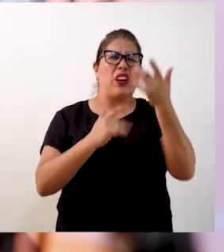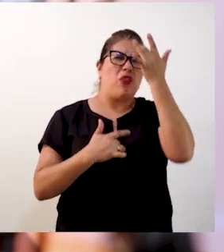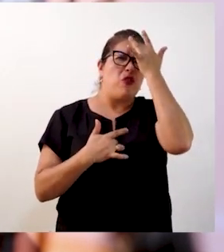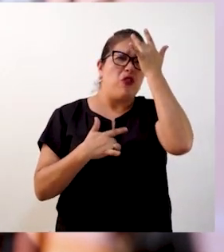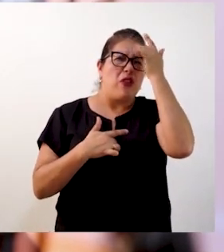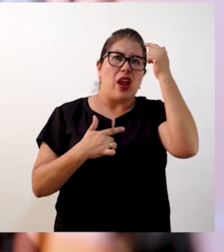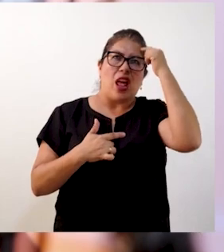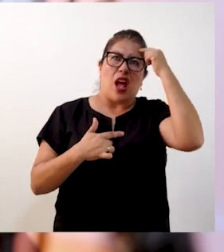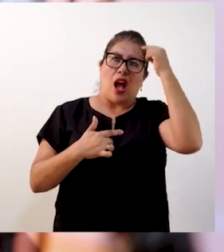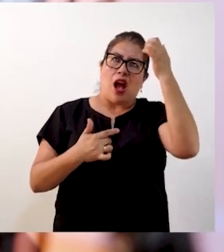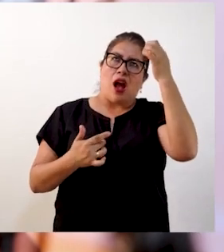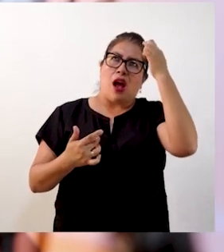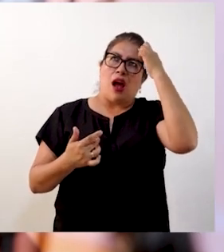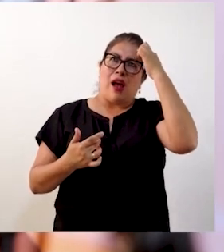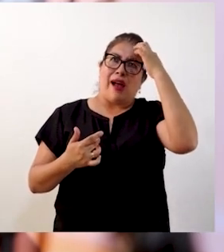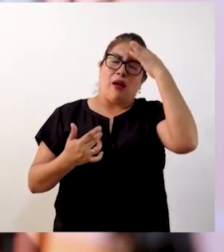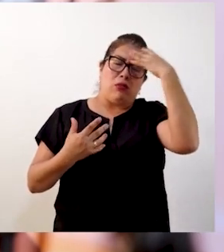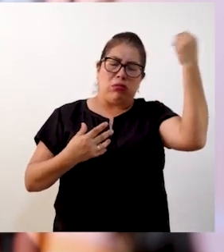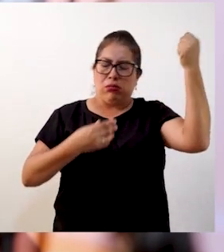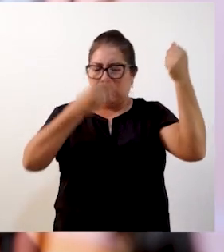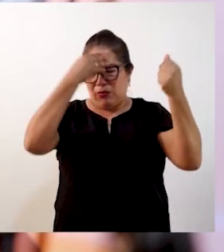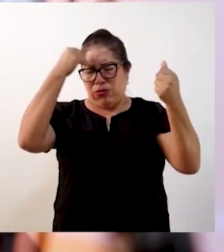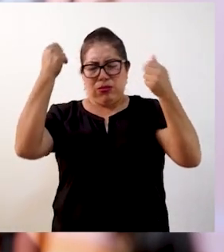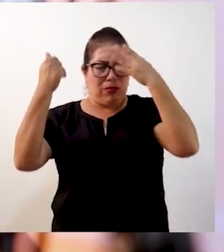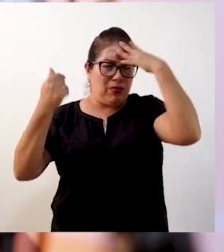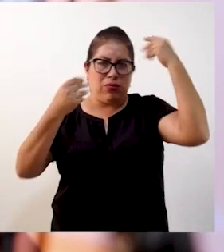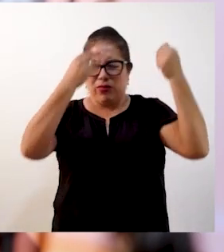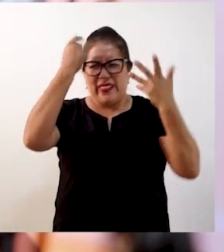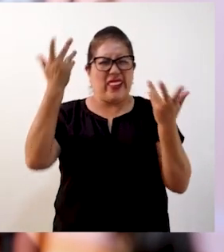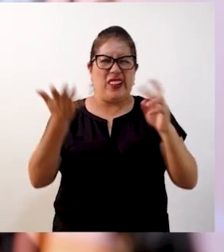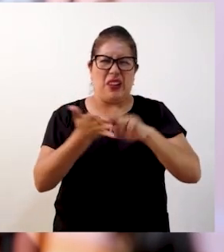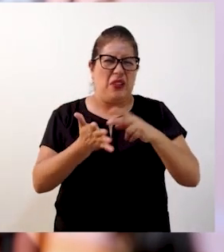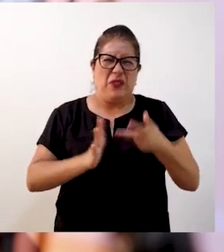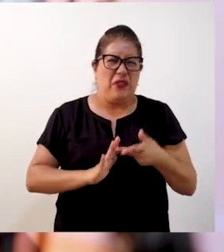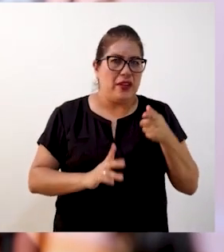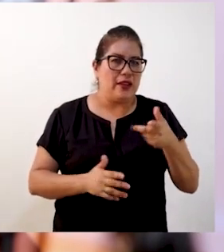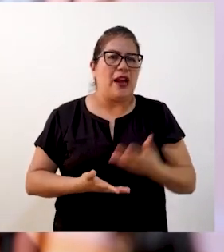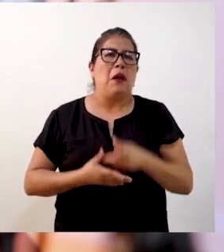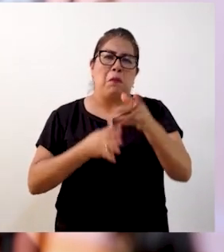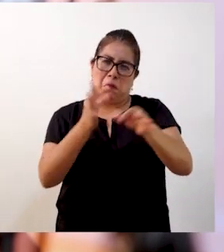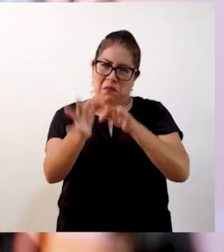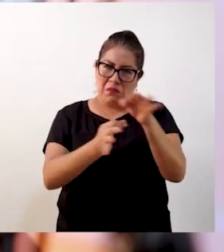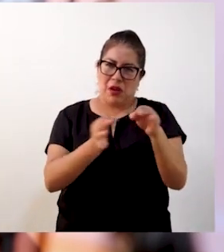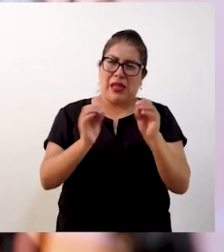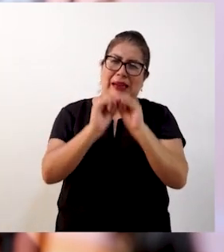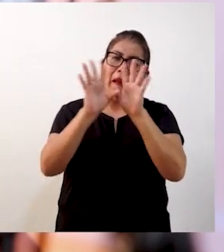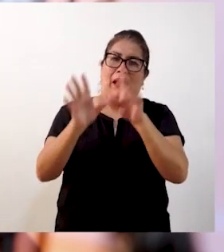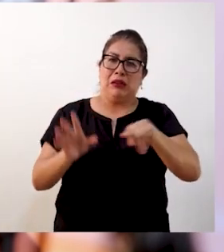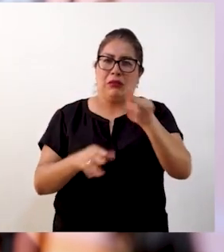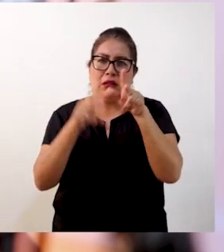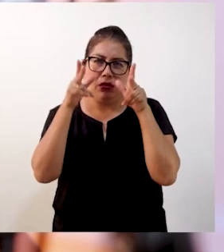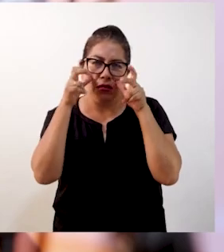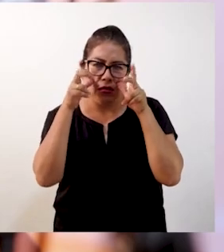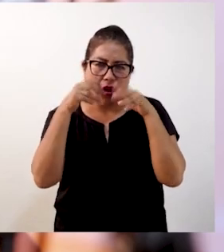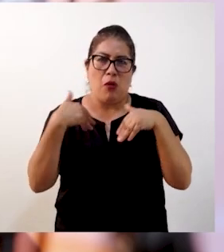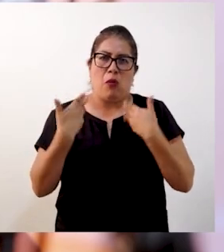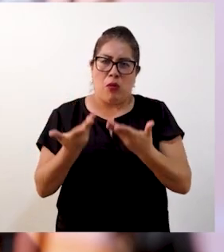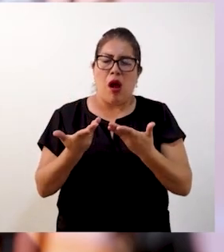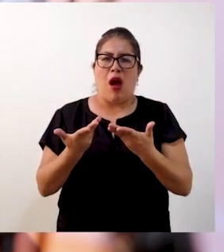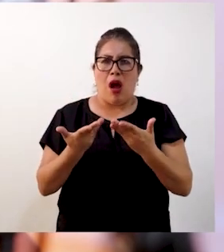Alzheimer? Explíquele a nuestro público para que lo tengan claro y cuáles son los primeros síntomas para poder detectar en